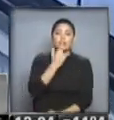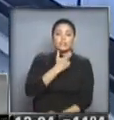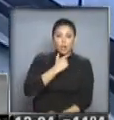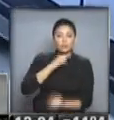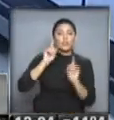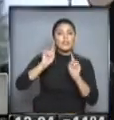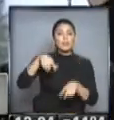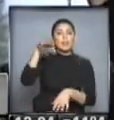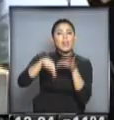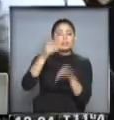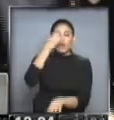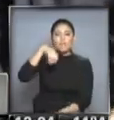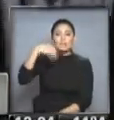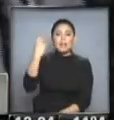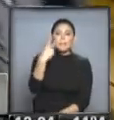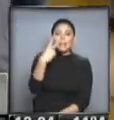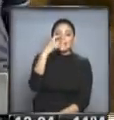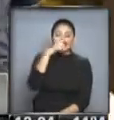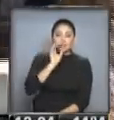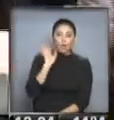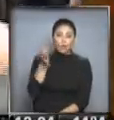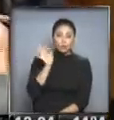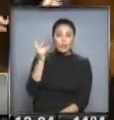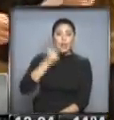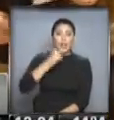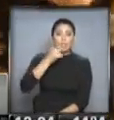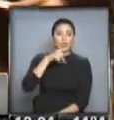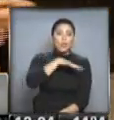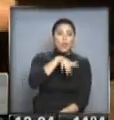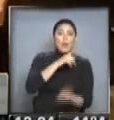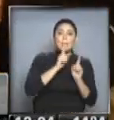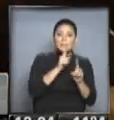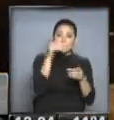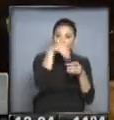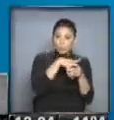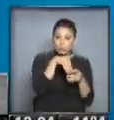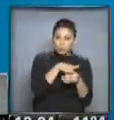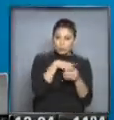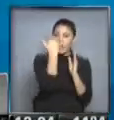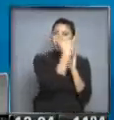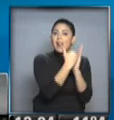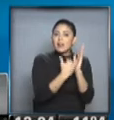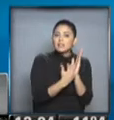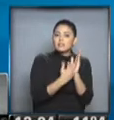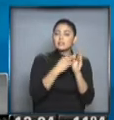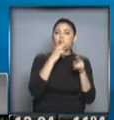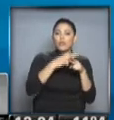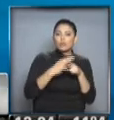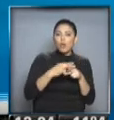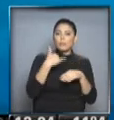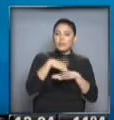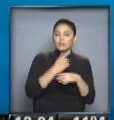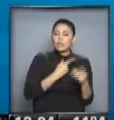en las legislativas del 27 de octubre, se vota en el mismo lugar. Los padrones pueden consultarse